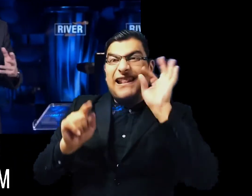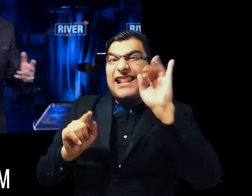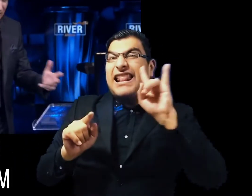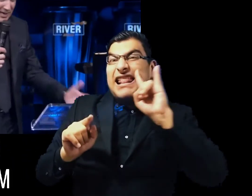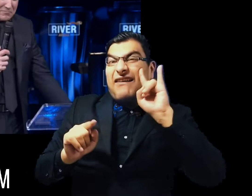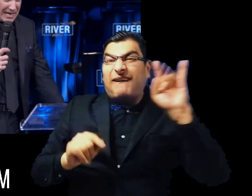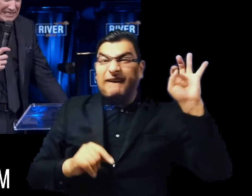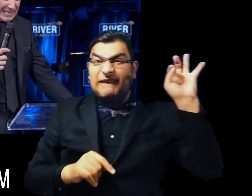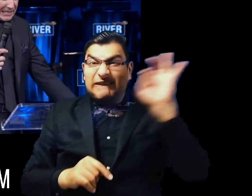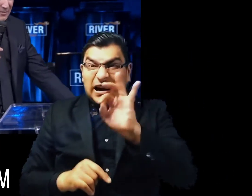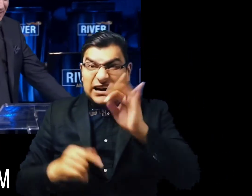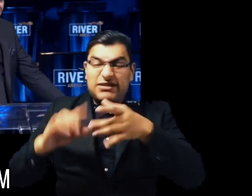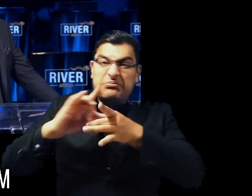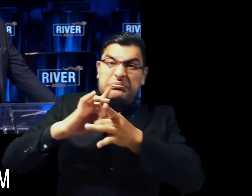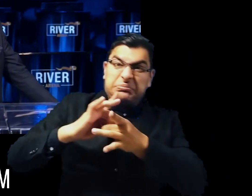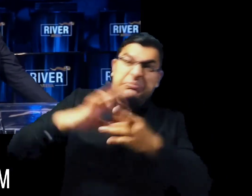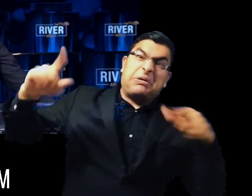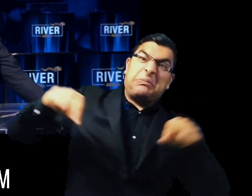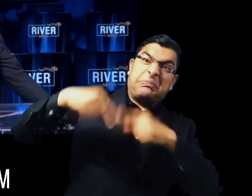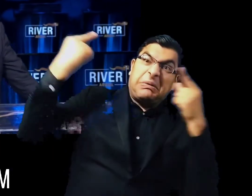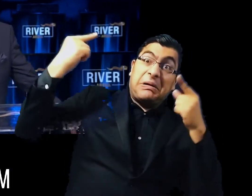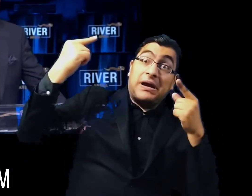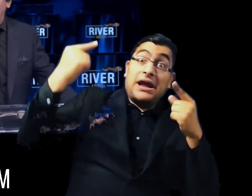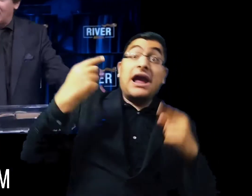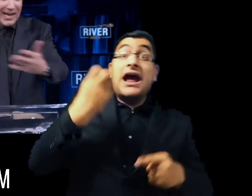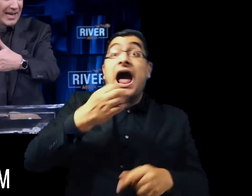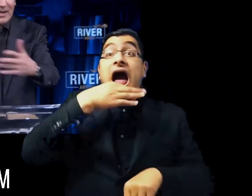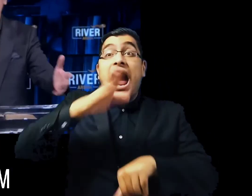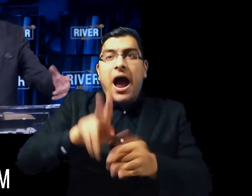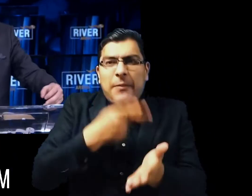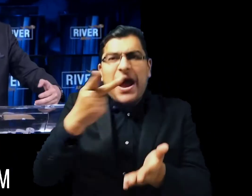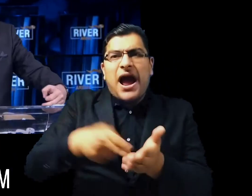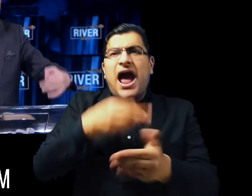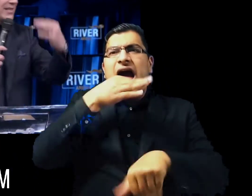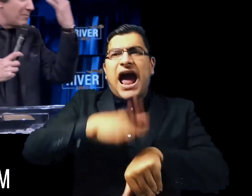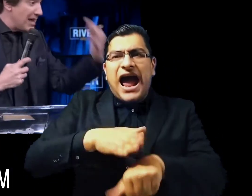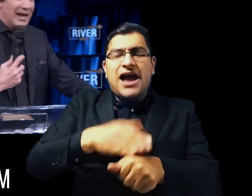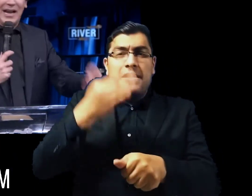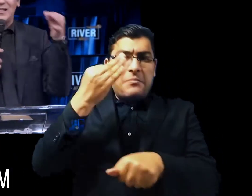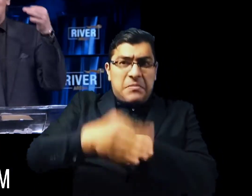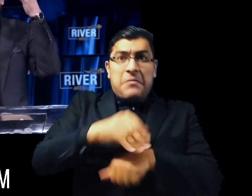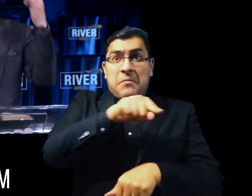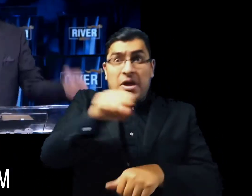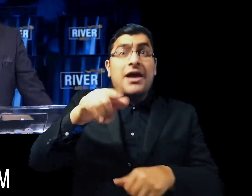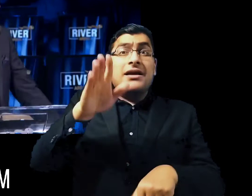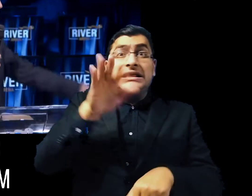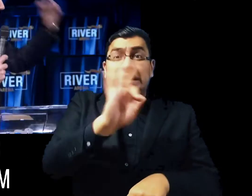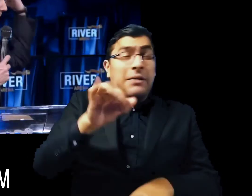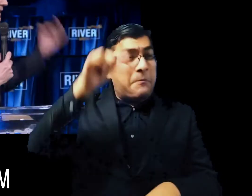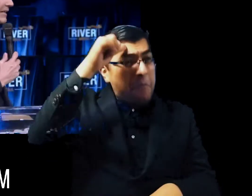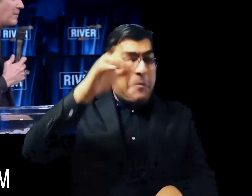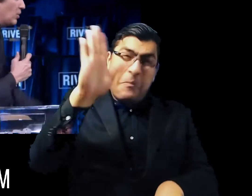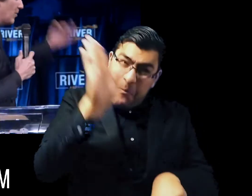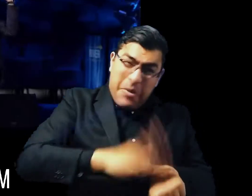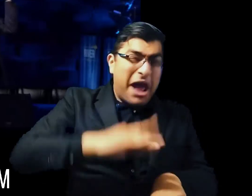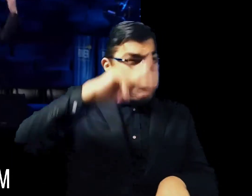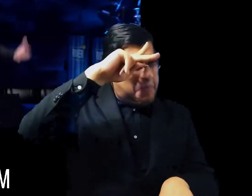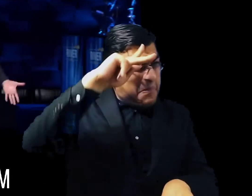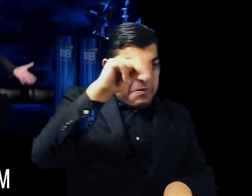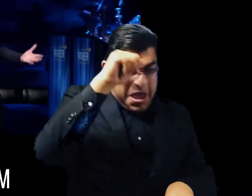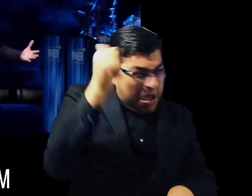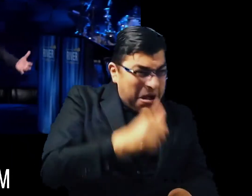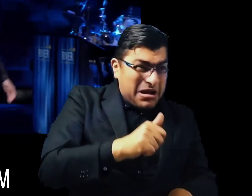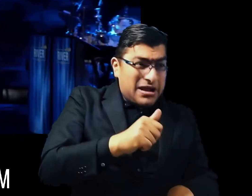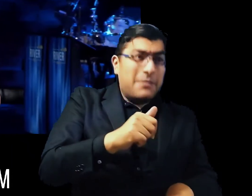Una de las cosas que más le he repetido en esta década a nuestra gente aquí en la iglesia es: mientras más grande sea el lío, más rápido vengan a